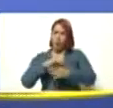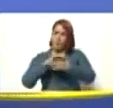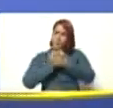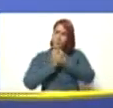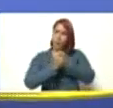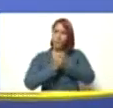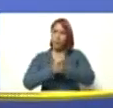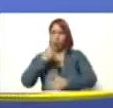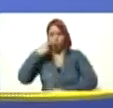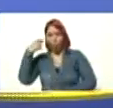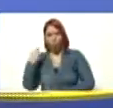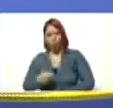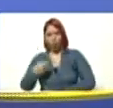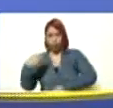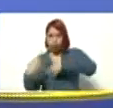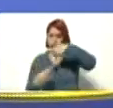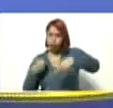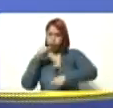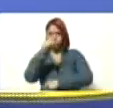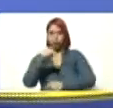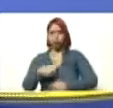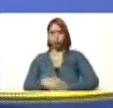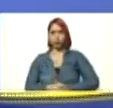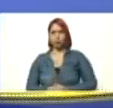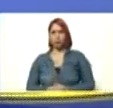entre hombres revolucionarios,